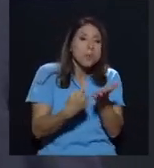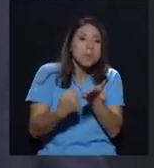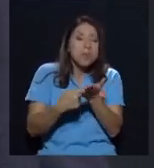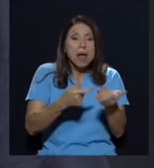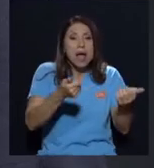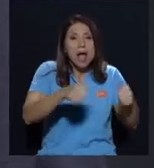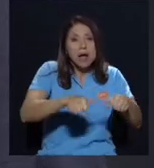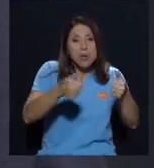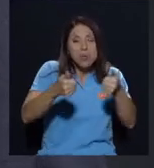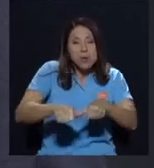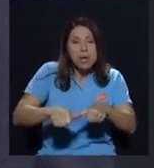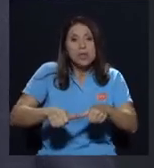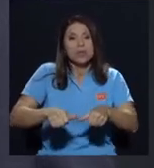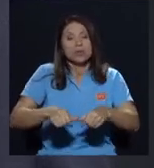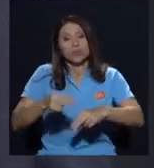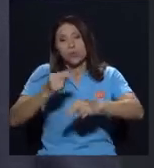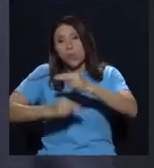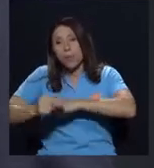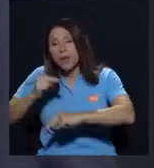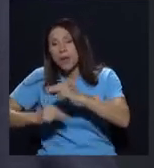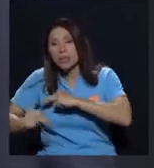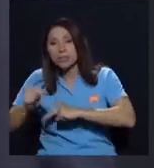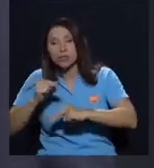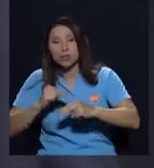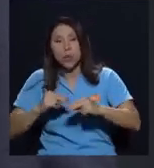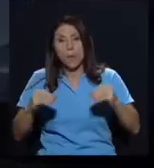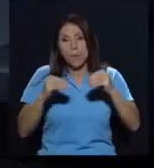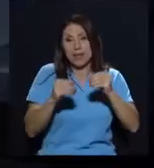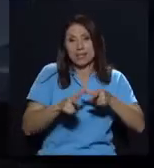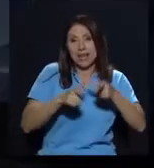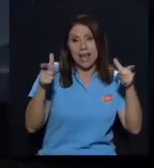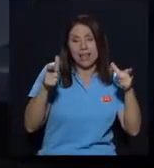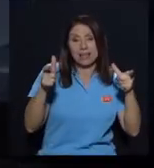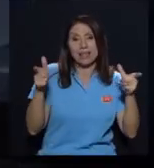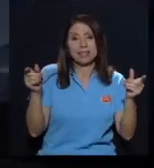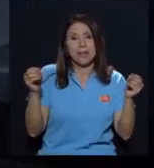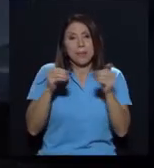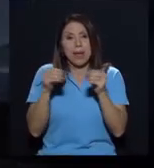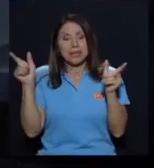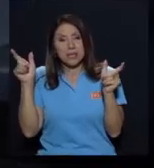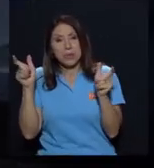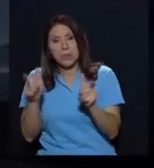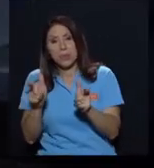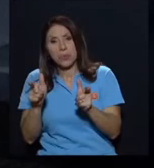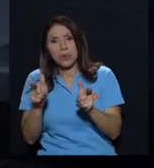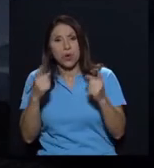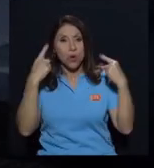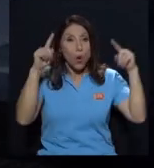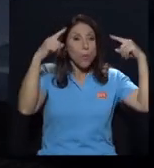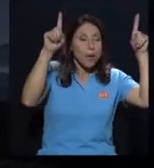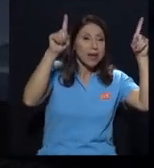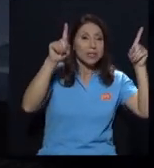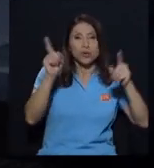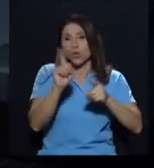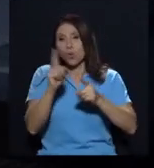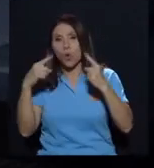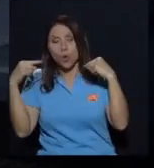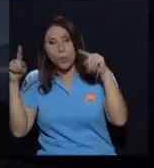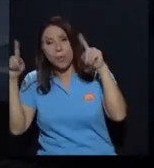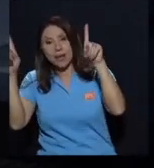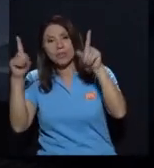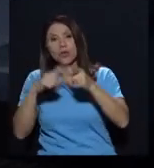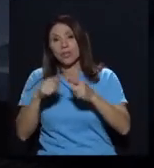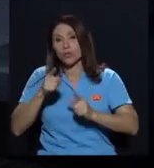uno más exitosos otros menos pero eso ha caminado me parece que lo que tenemos que hacer es mejorarlo